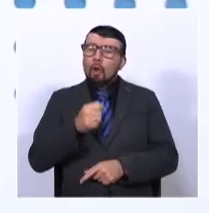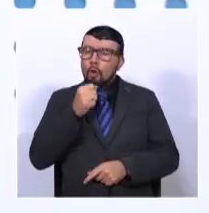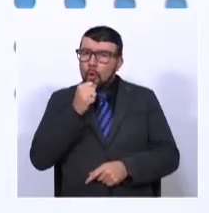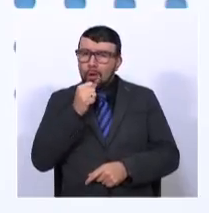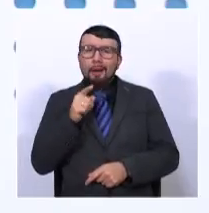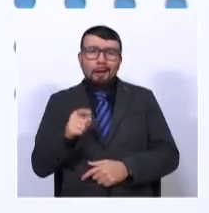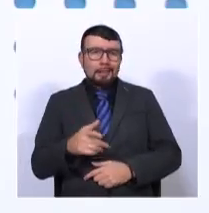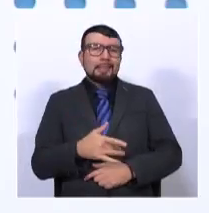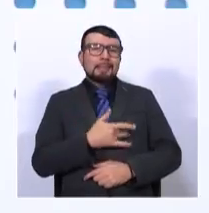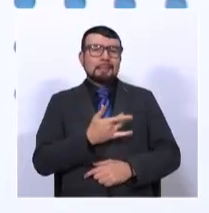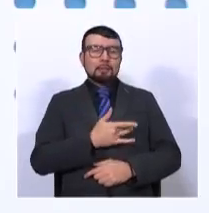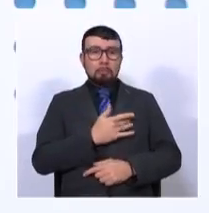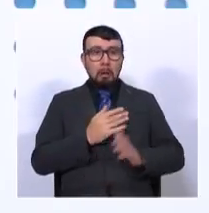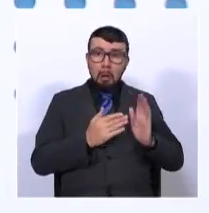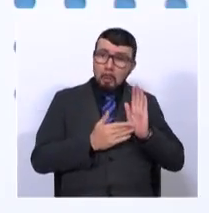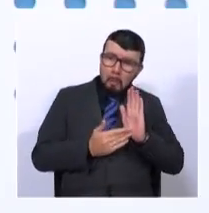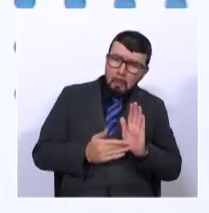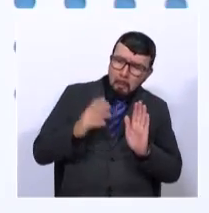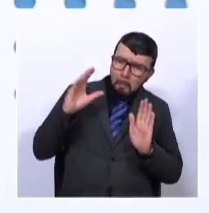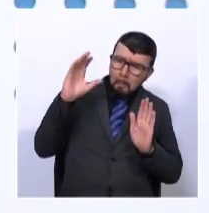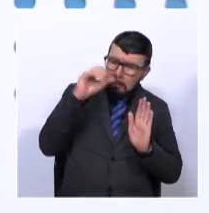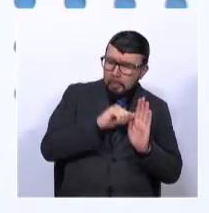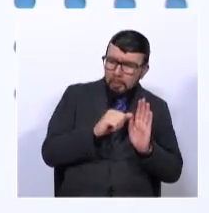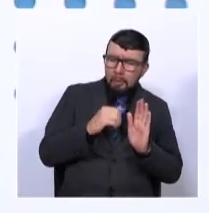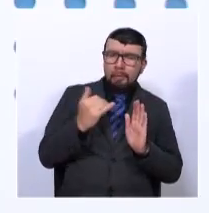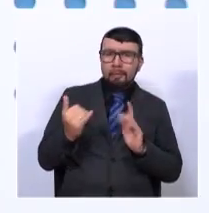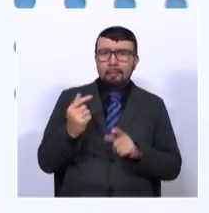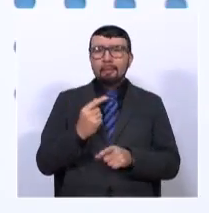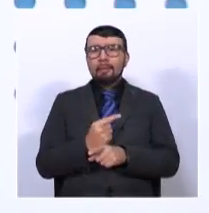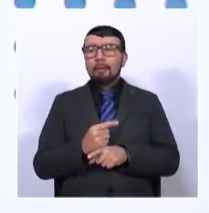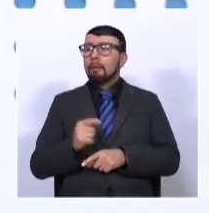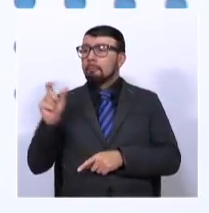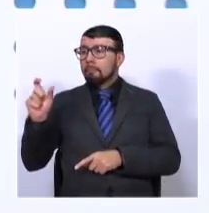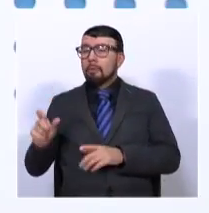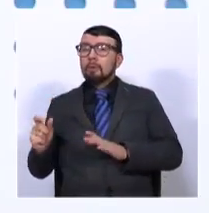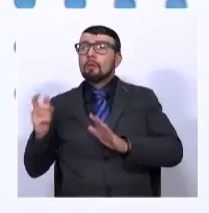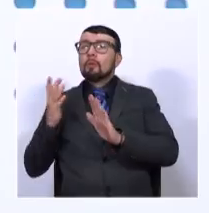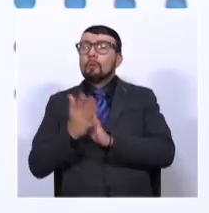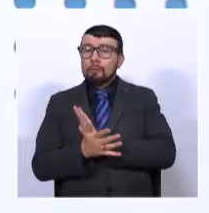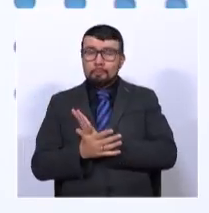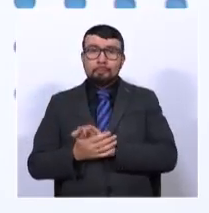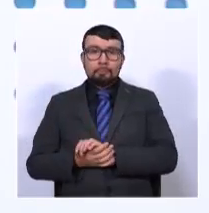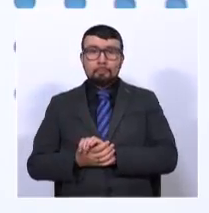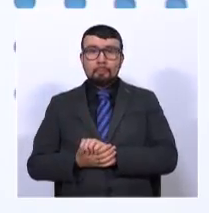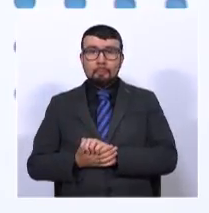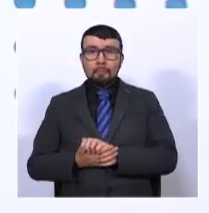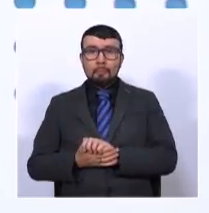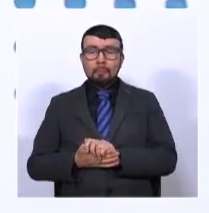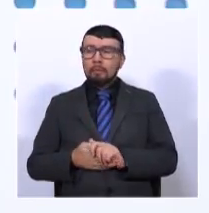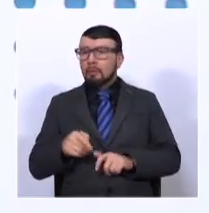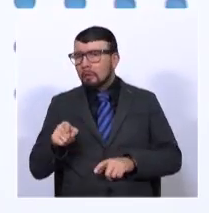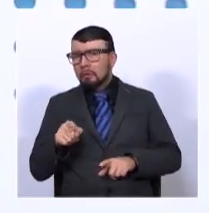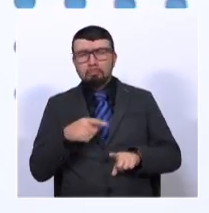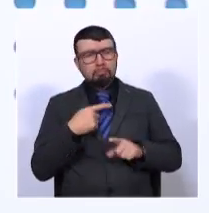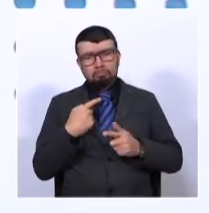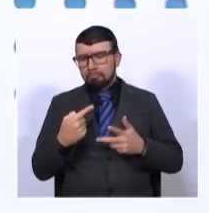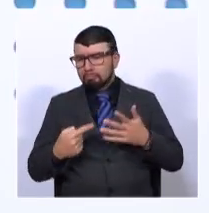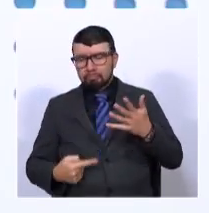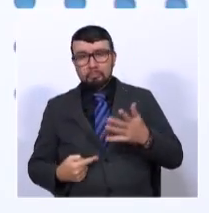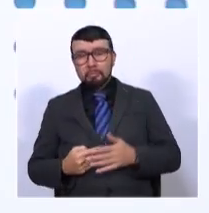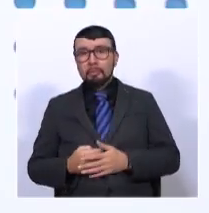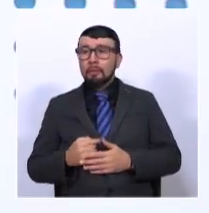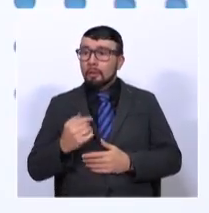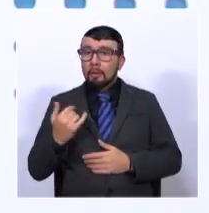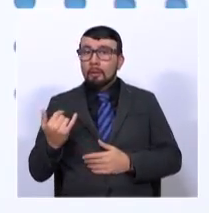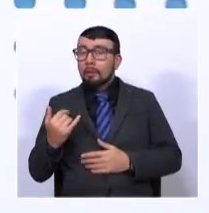o es un signo que nos va a referir el paciente. Viene de varias estructuras. La tos nos está